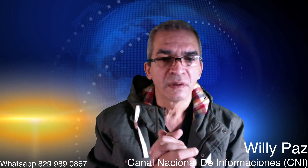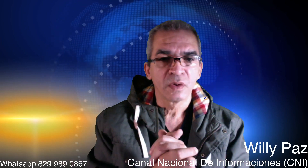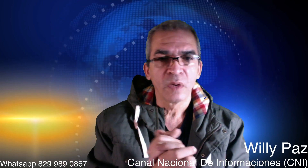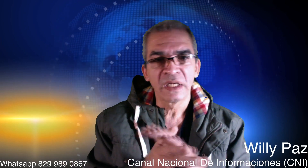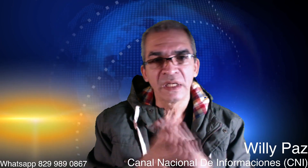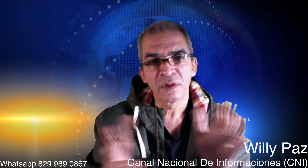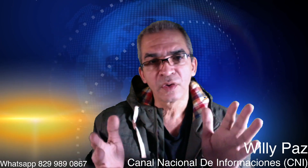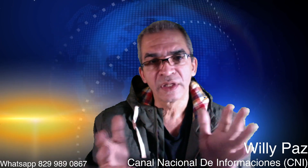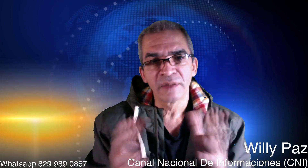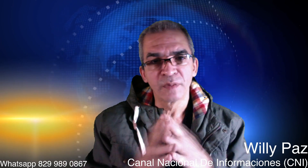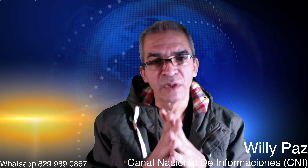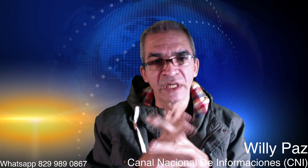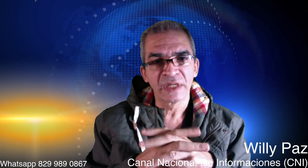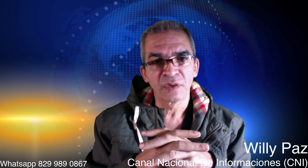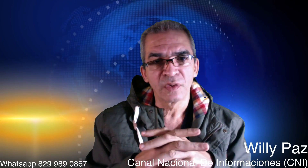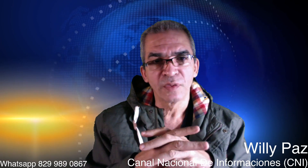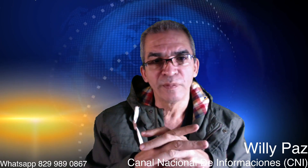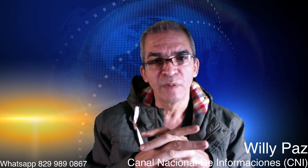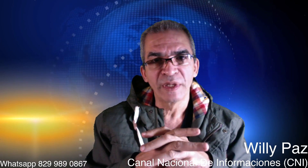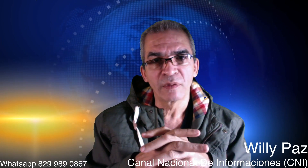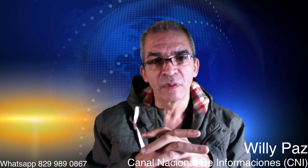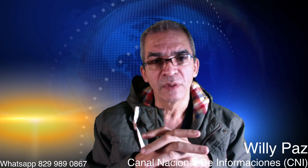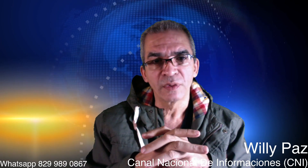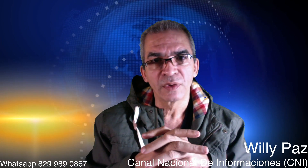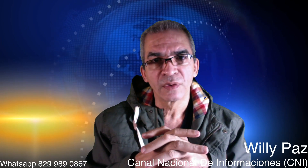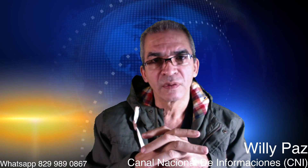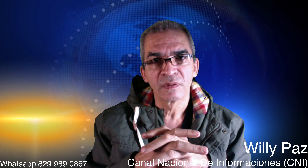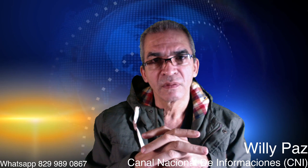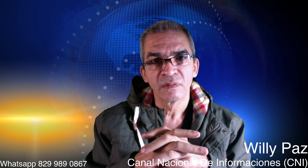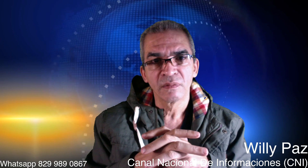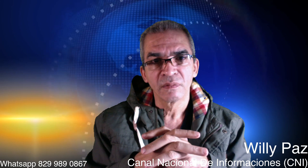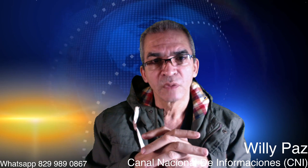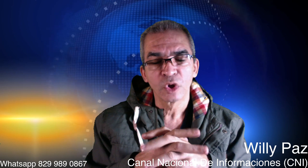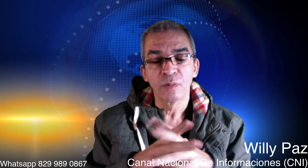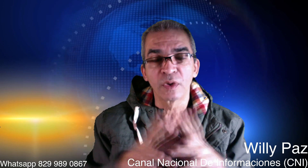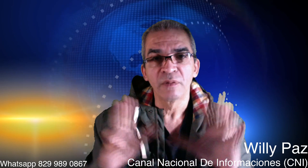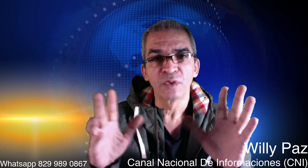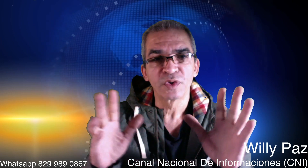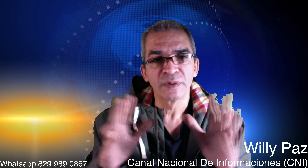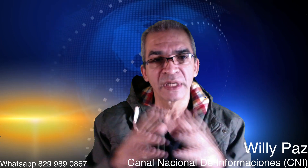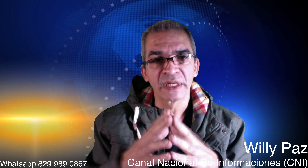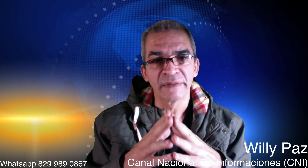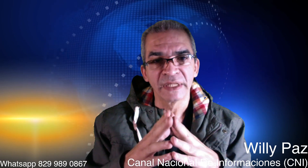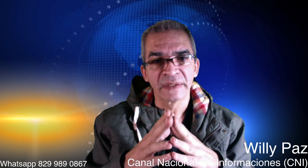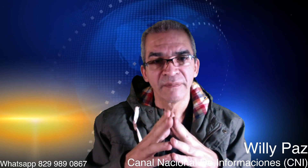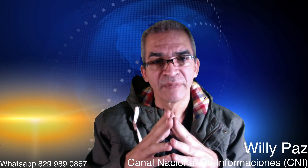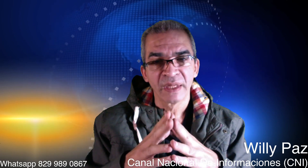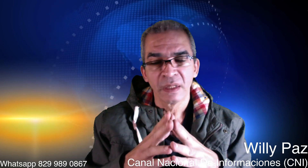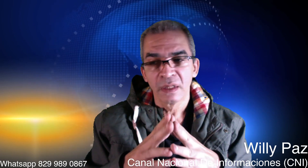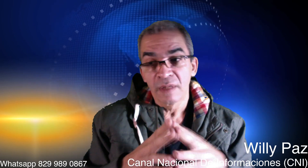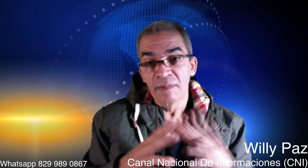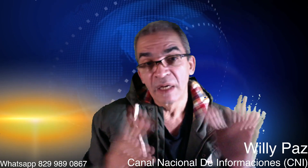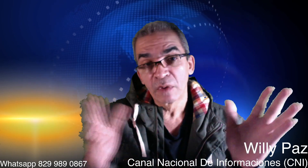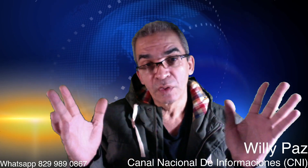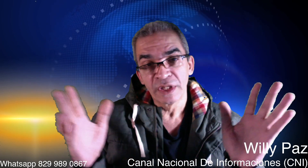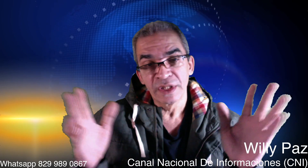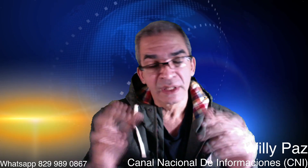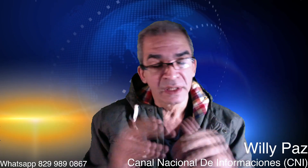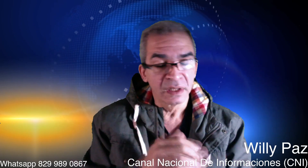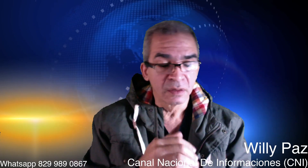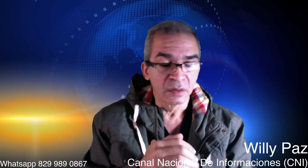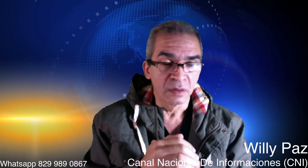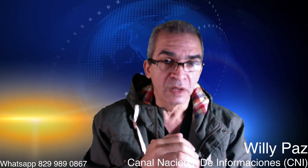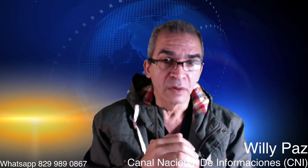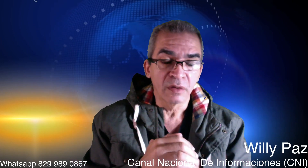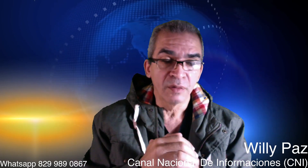Entonces, ¿cuál es la historia de imponer esto de un momento a otro? Como que el mundo se va a acabar. Y más cuando ustedes dicen